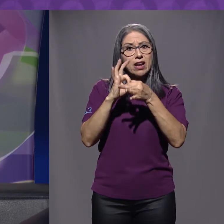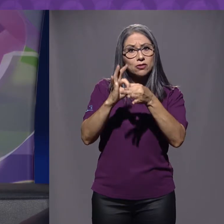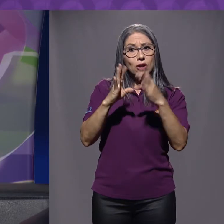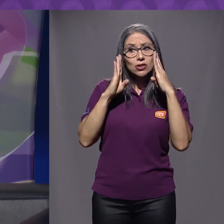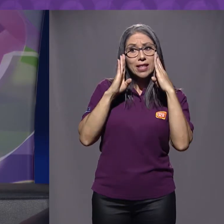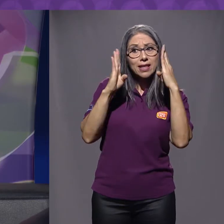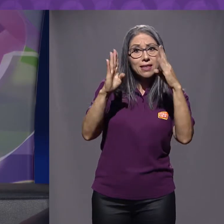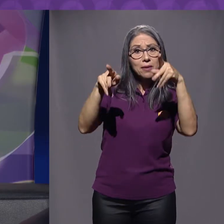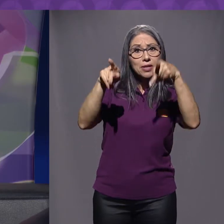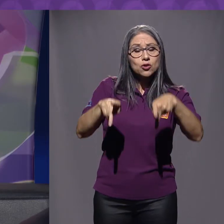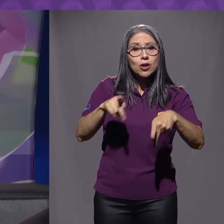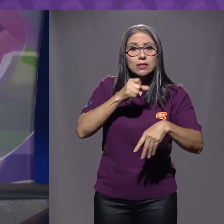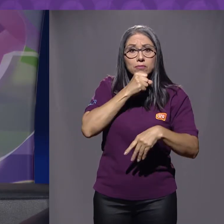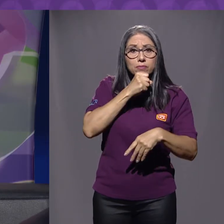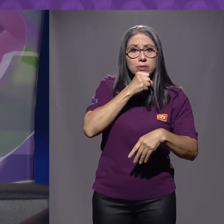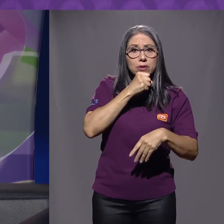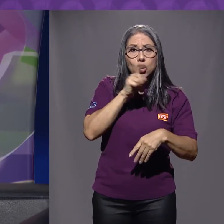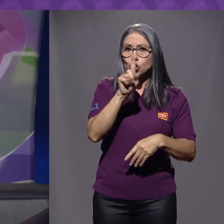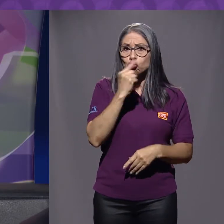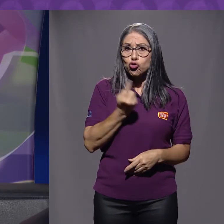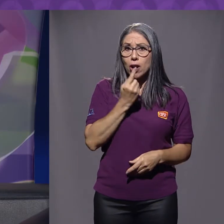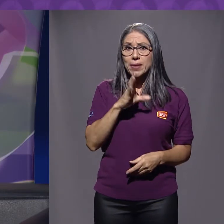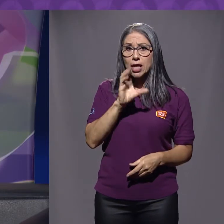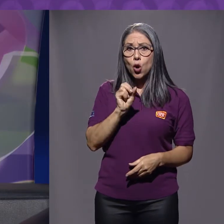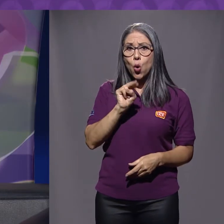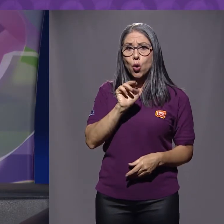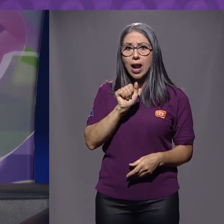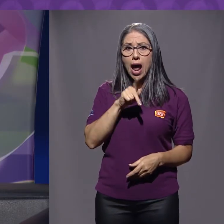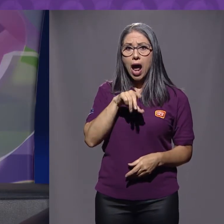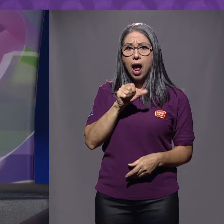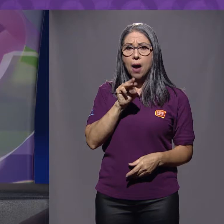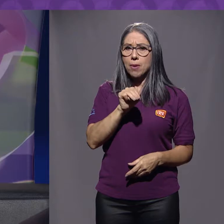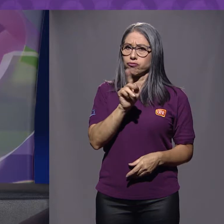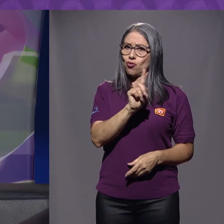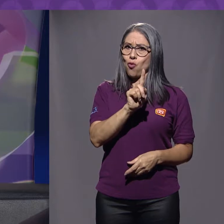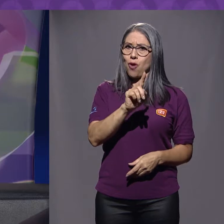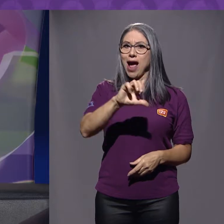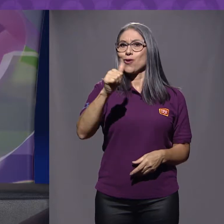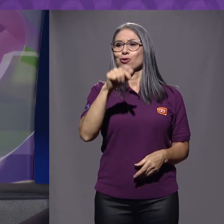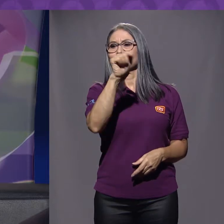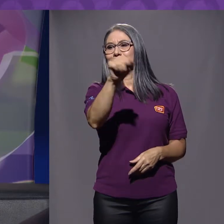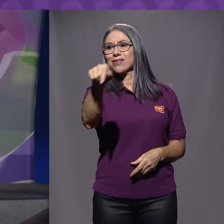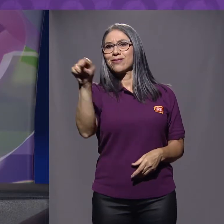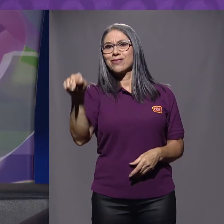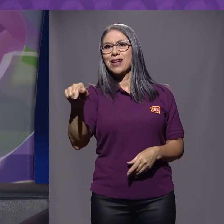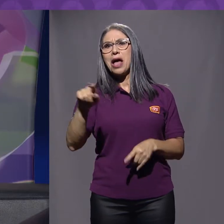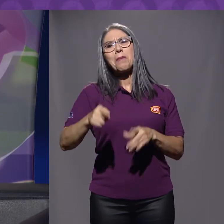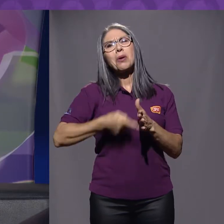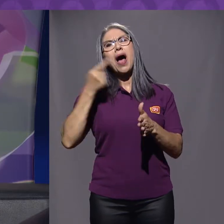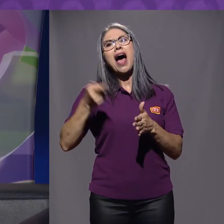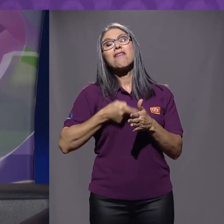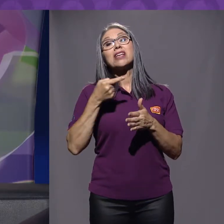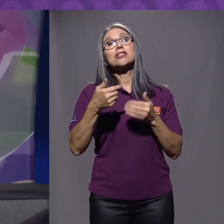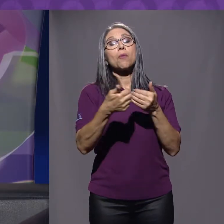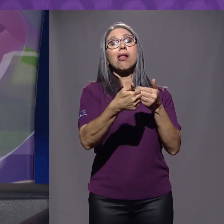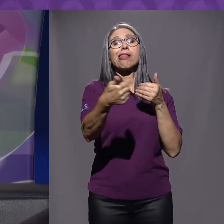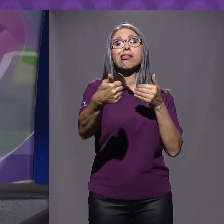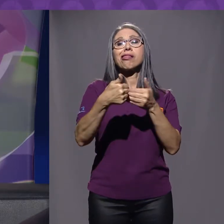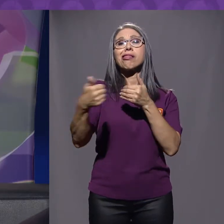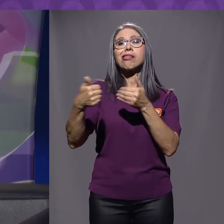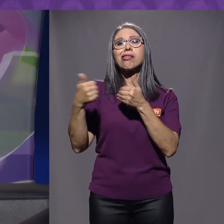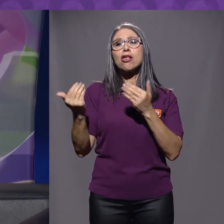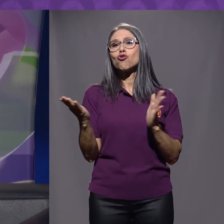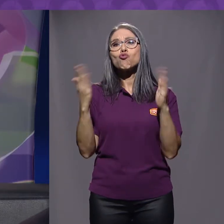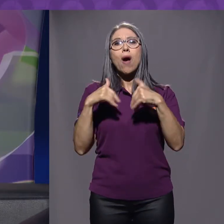el bienestar de estas personas, no solo es CONAPAM, pero a veces andamos un poco divorciados unos